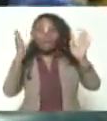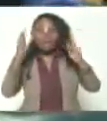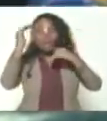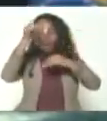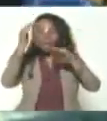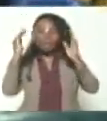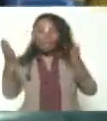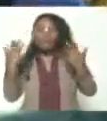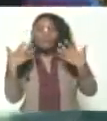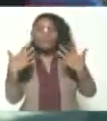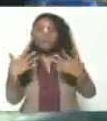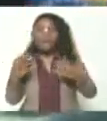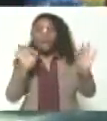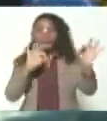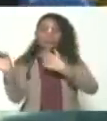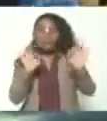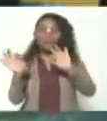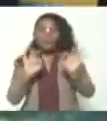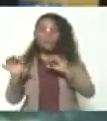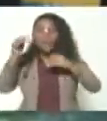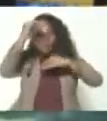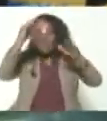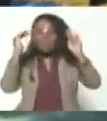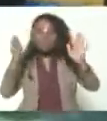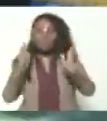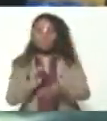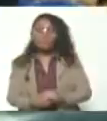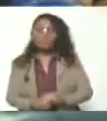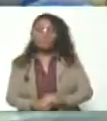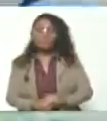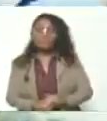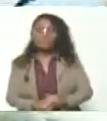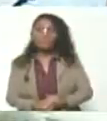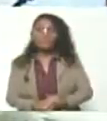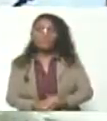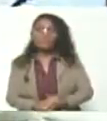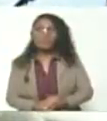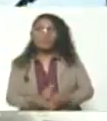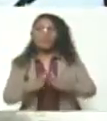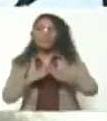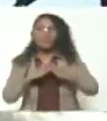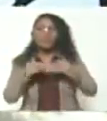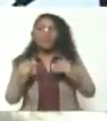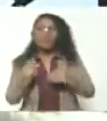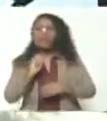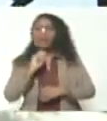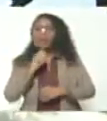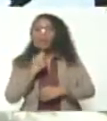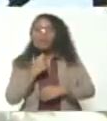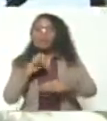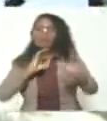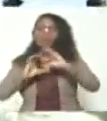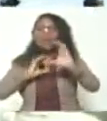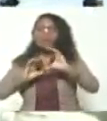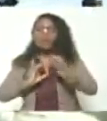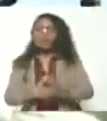alerta. Mosca, pues. Alerta. Alerta. Todas las claves de comunicación. ¿Cómo es que llaman